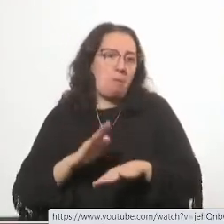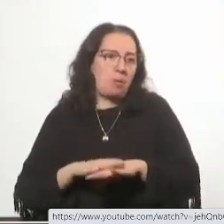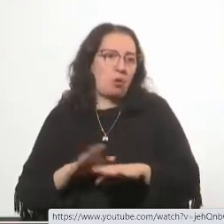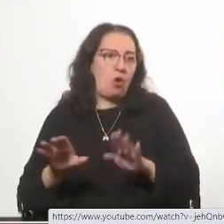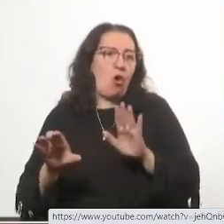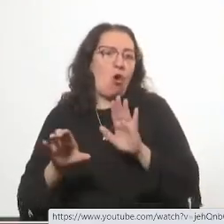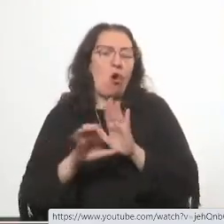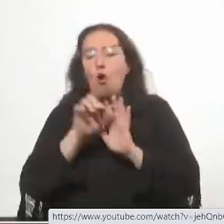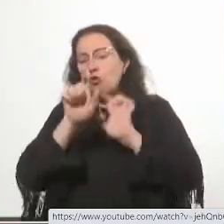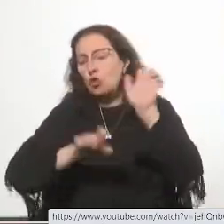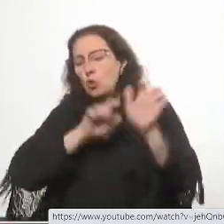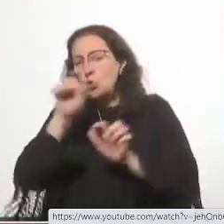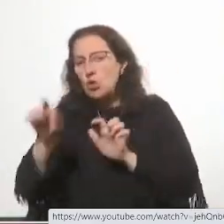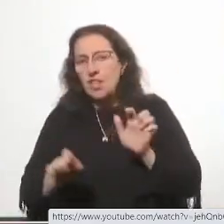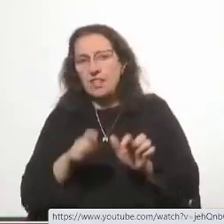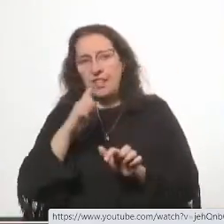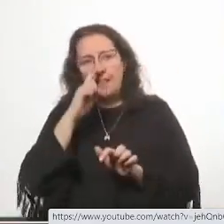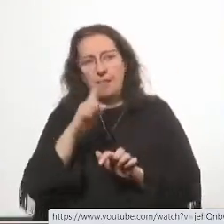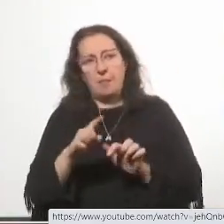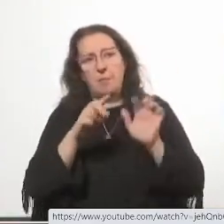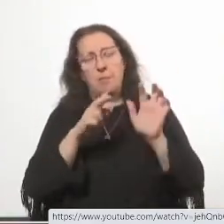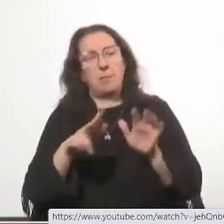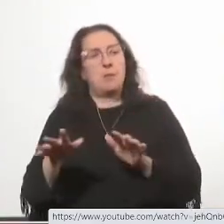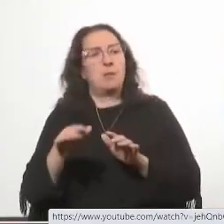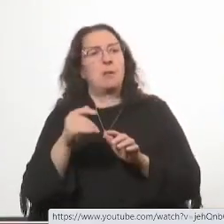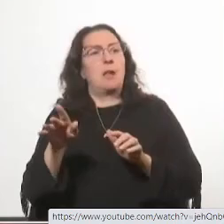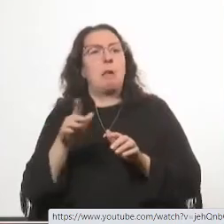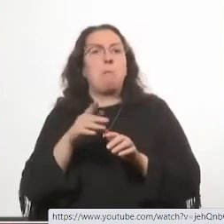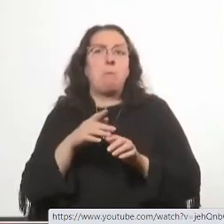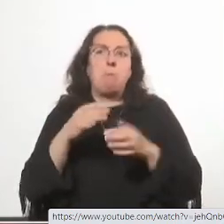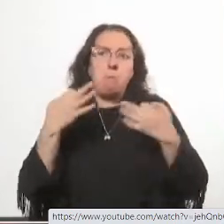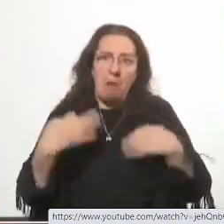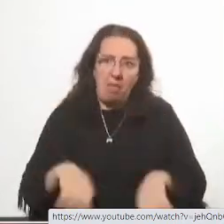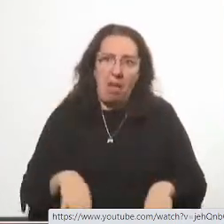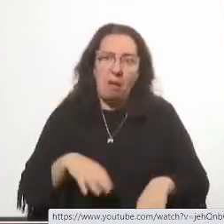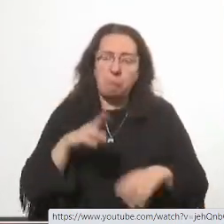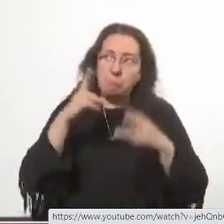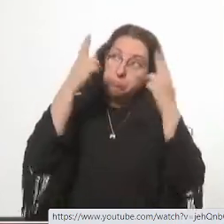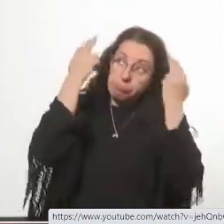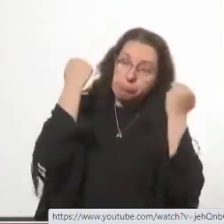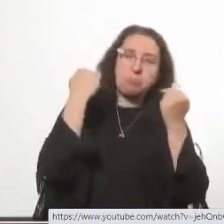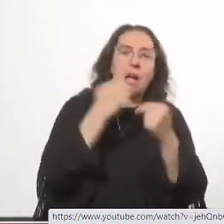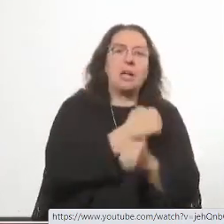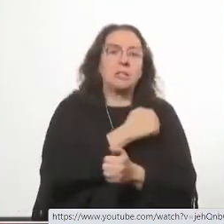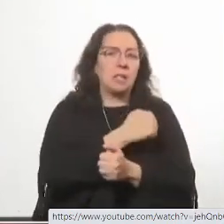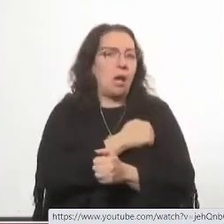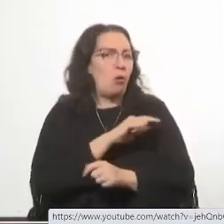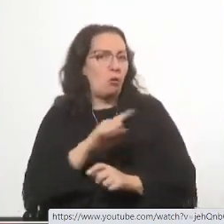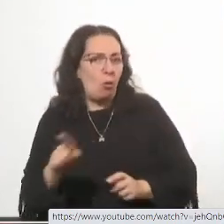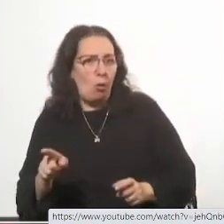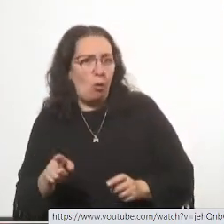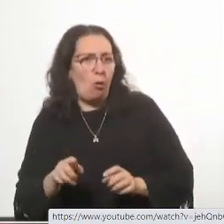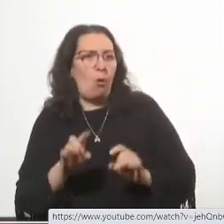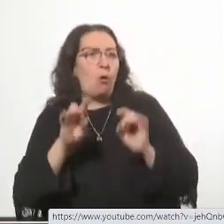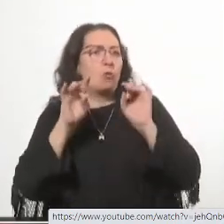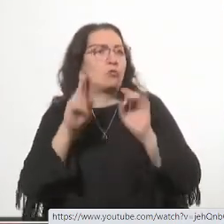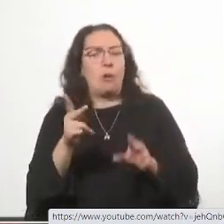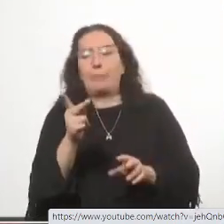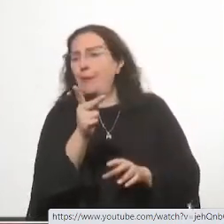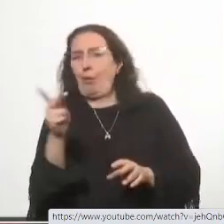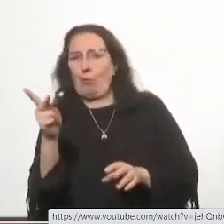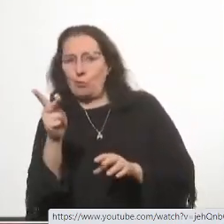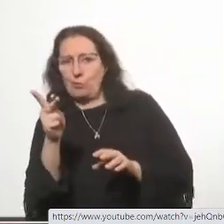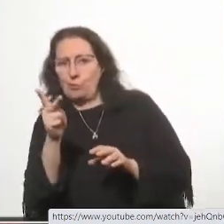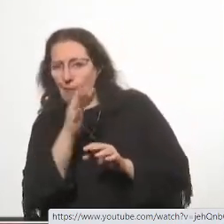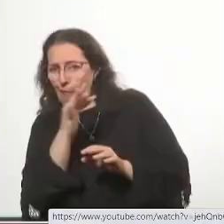de 1830 respondían a Artigas o no? ¿O solo Barreiro y Lázaro Gadea continuaban